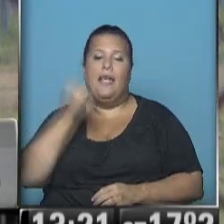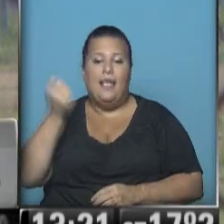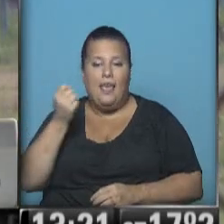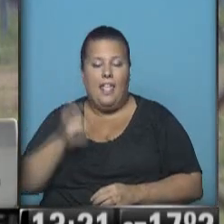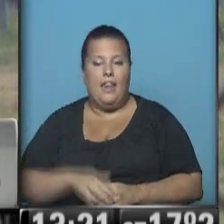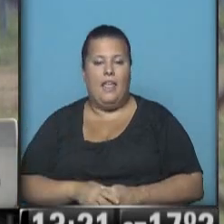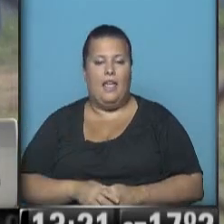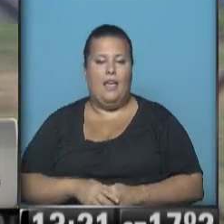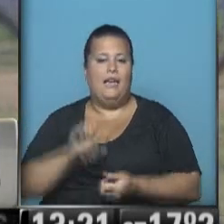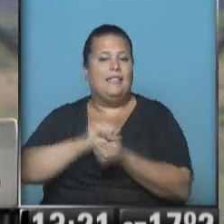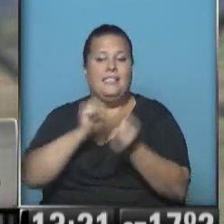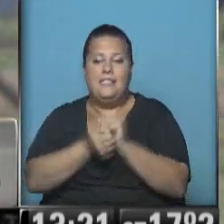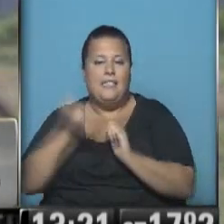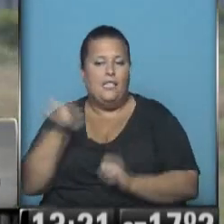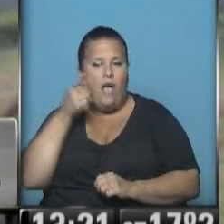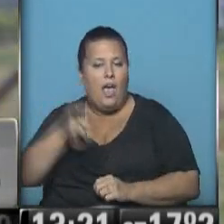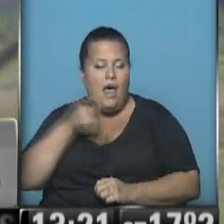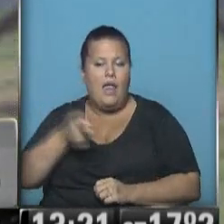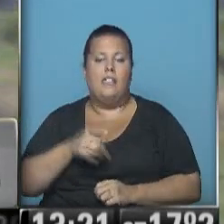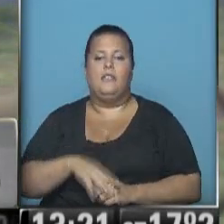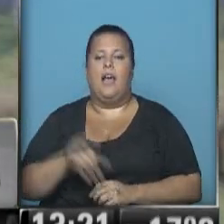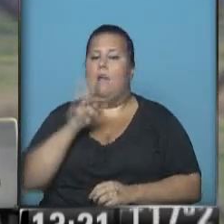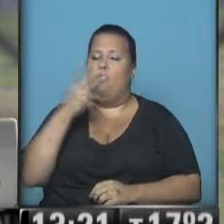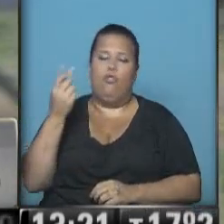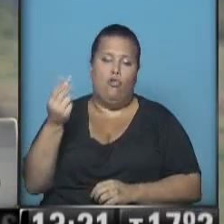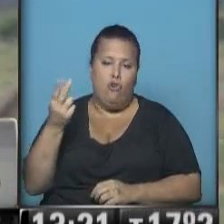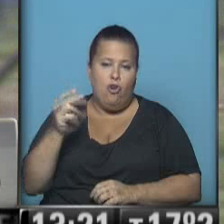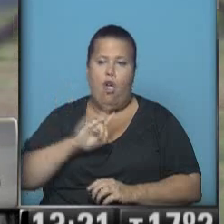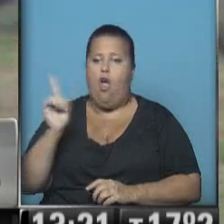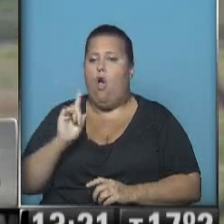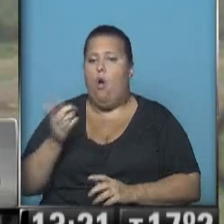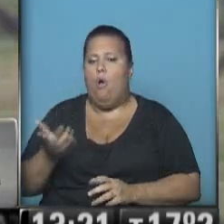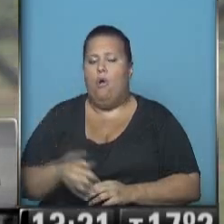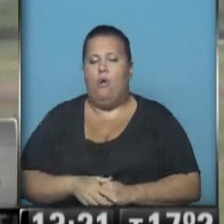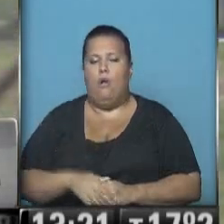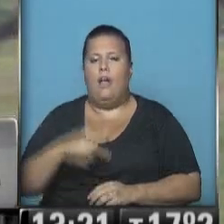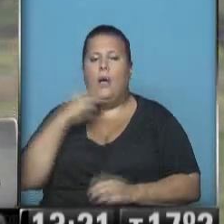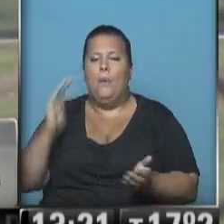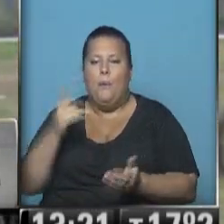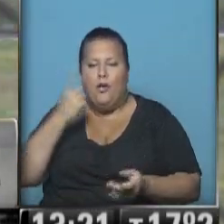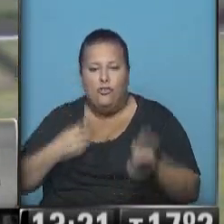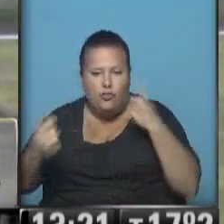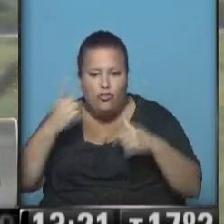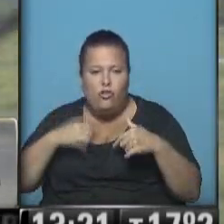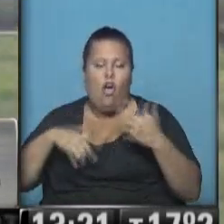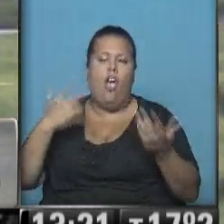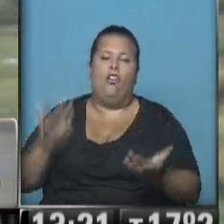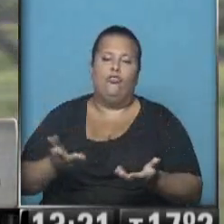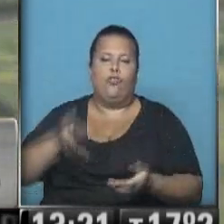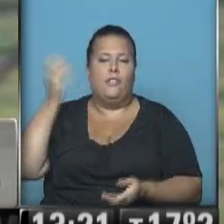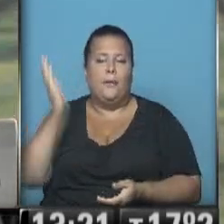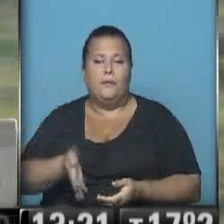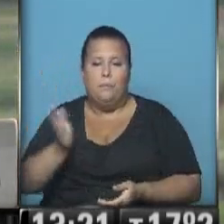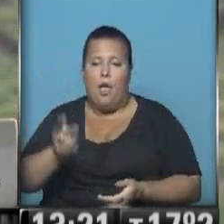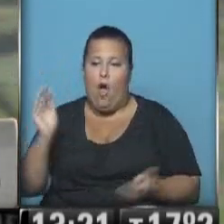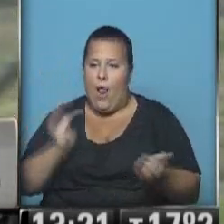eh sexo con ella Ella le dice que no porque estaba el nene que lloraba entonces agredió a su